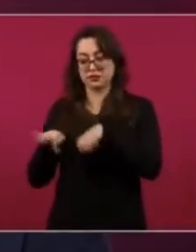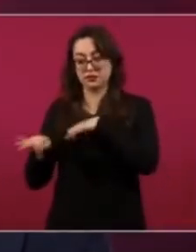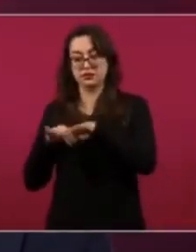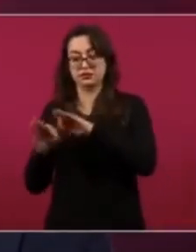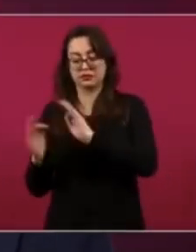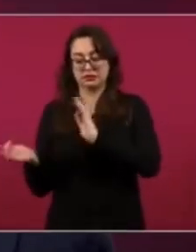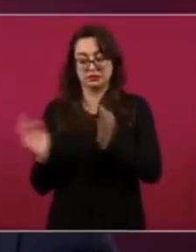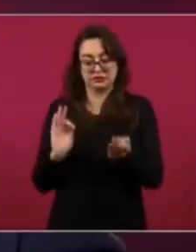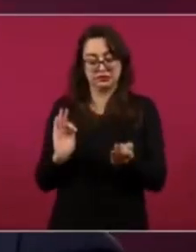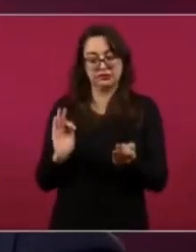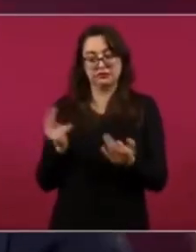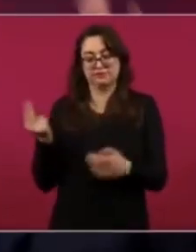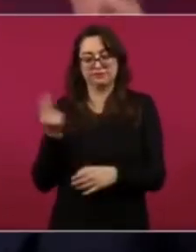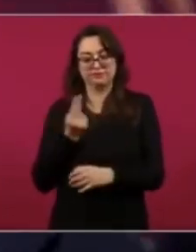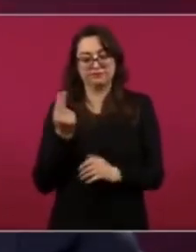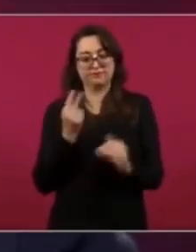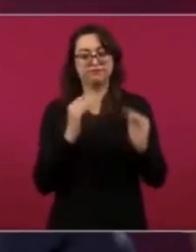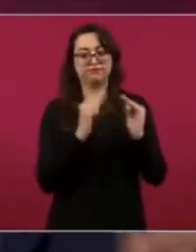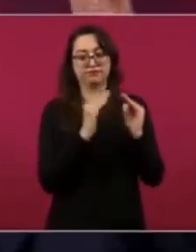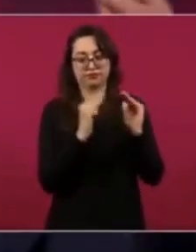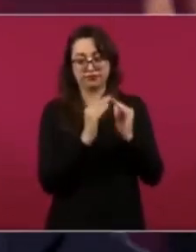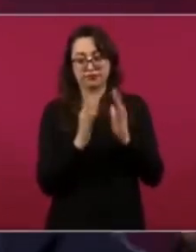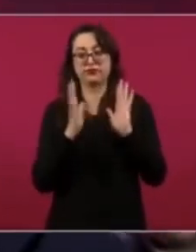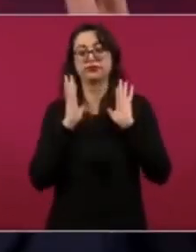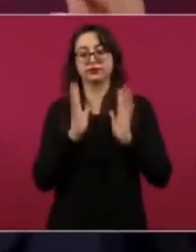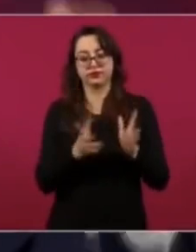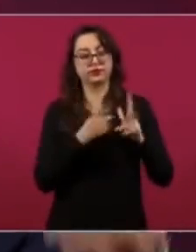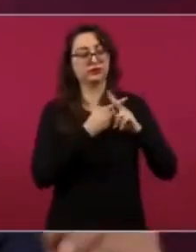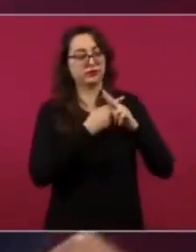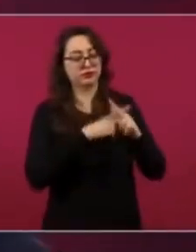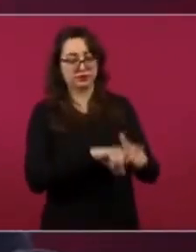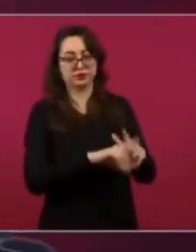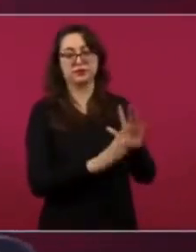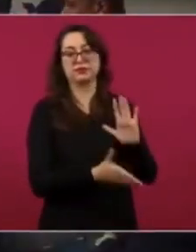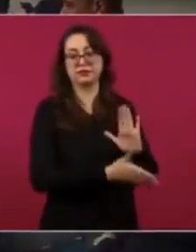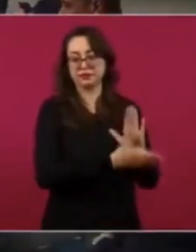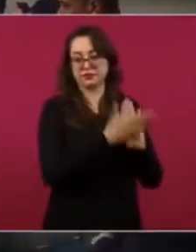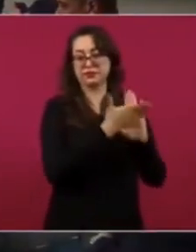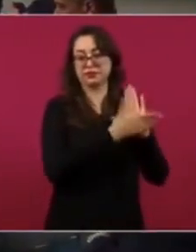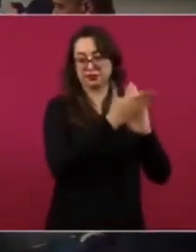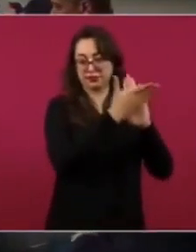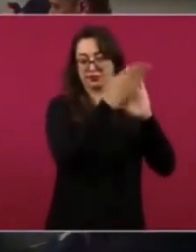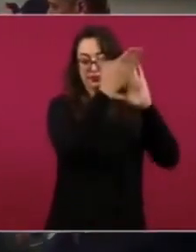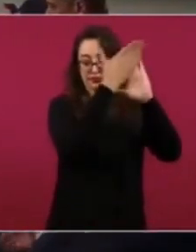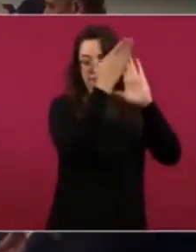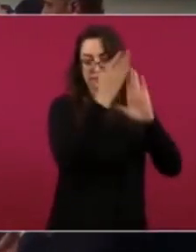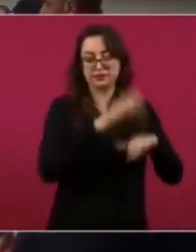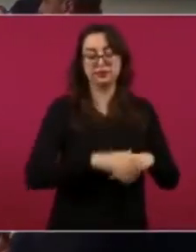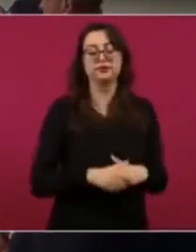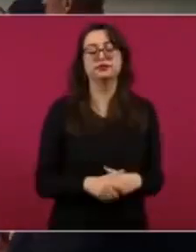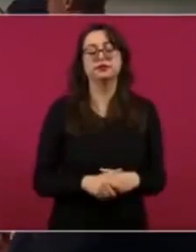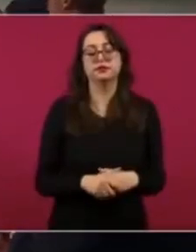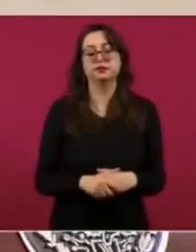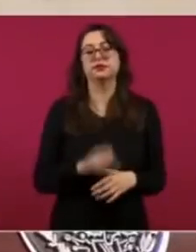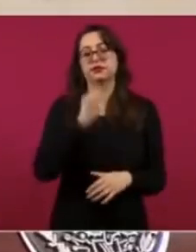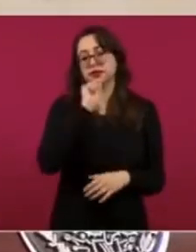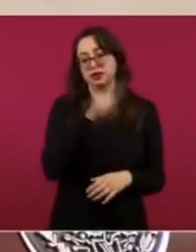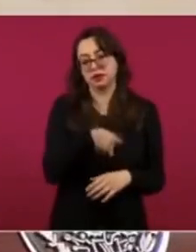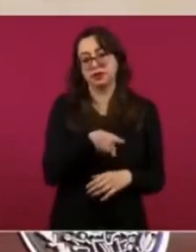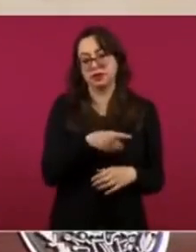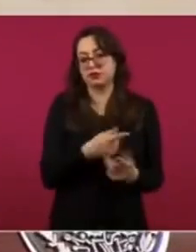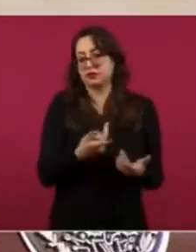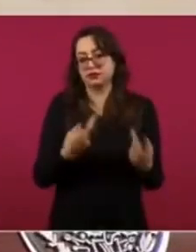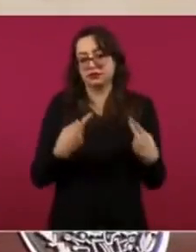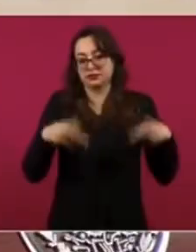especializados. Eso ya se está iniciando, ¿sí? Y eso también genera